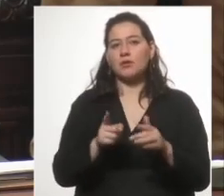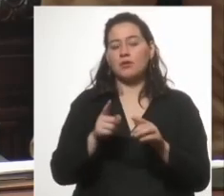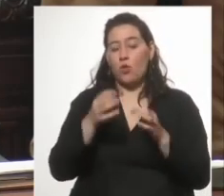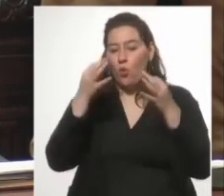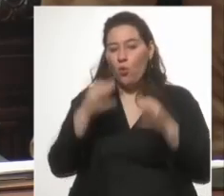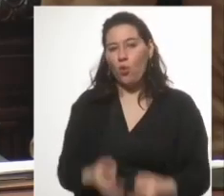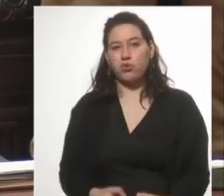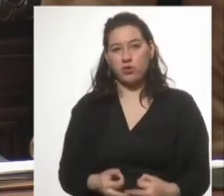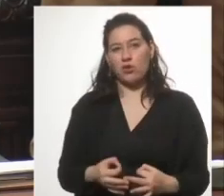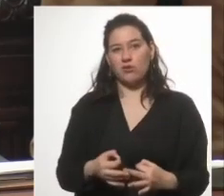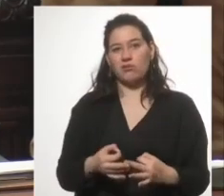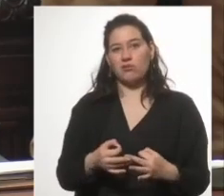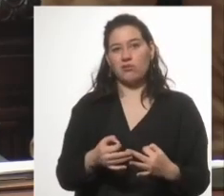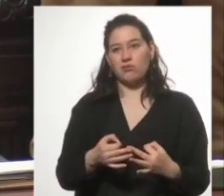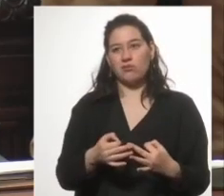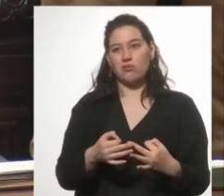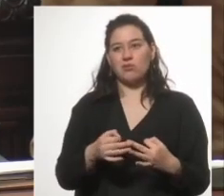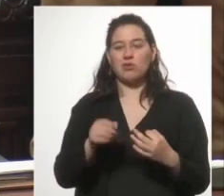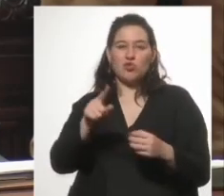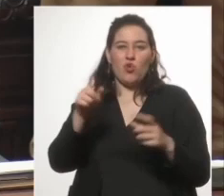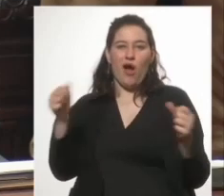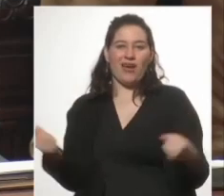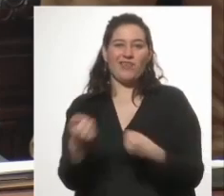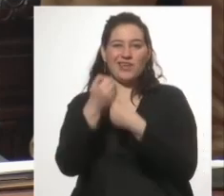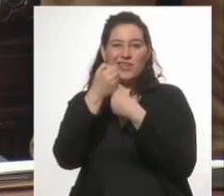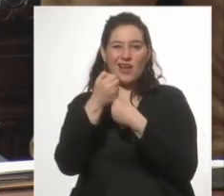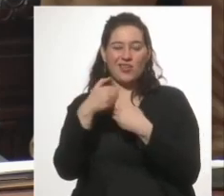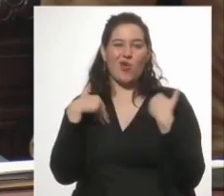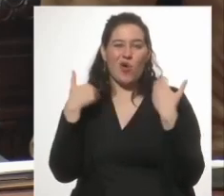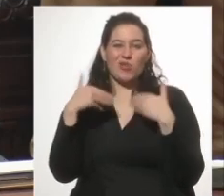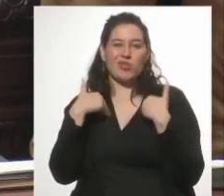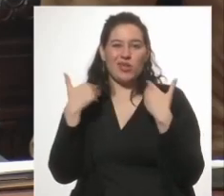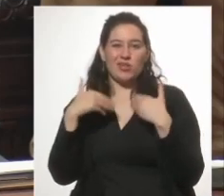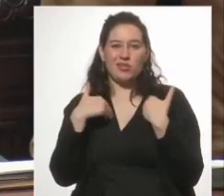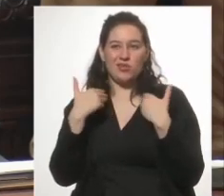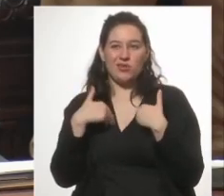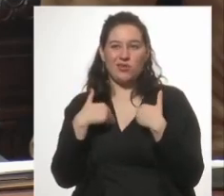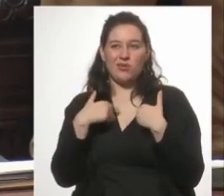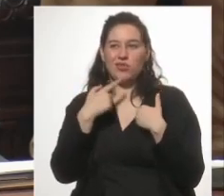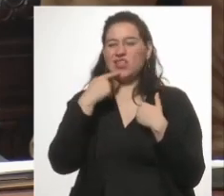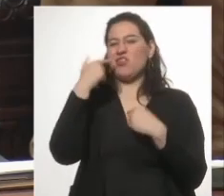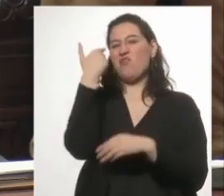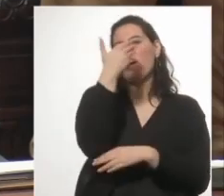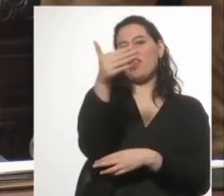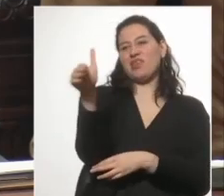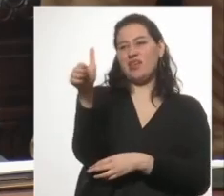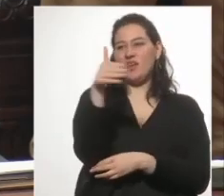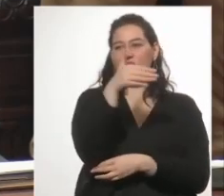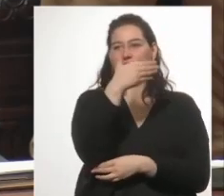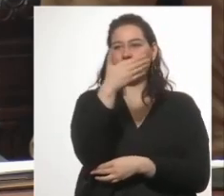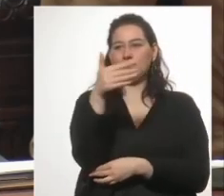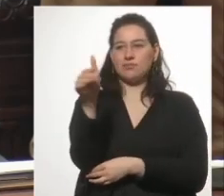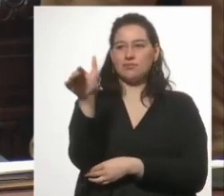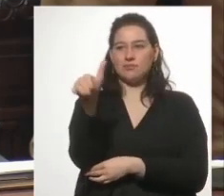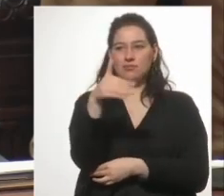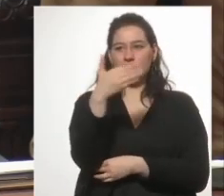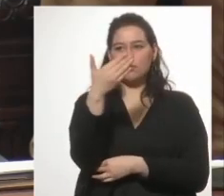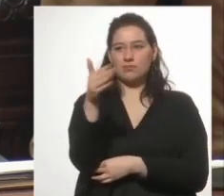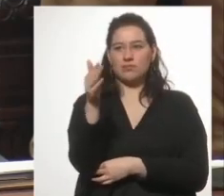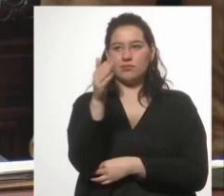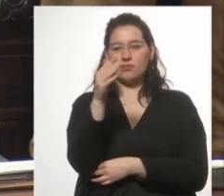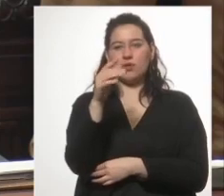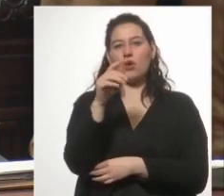celebrar alborozado su aniversario, izando la bandera con la hoz